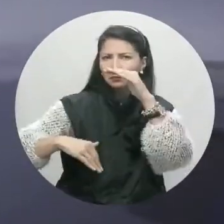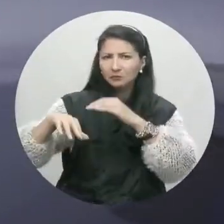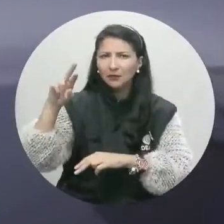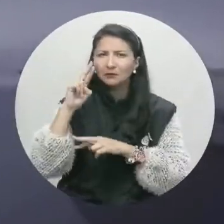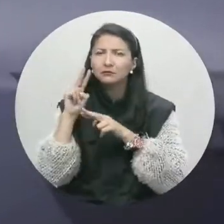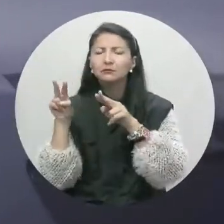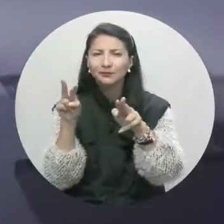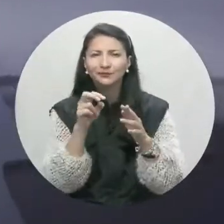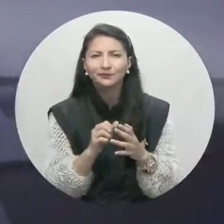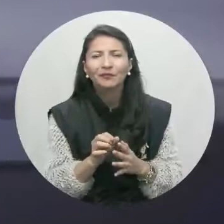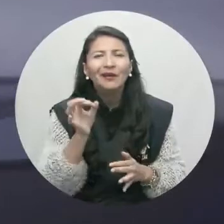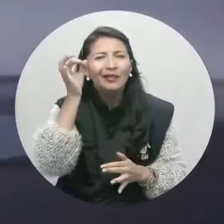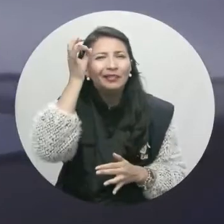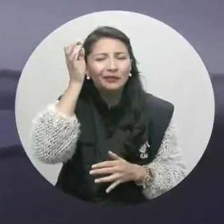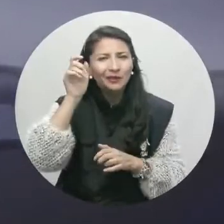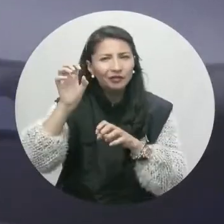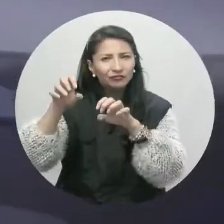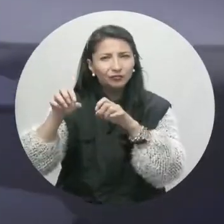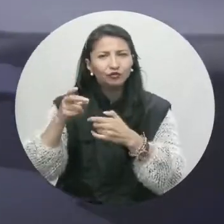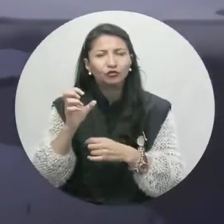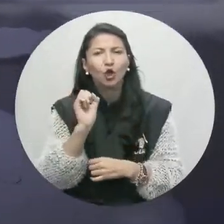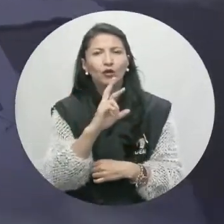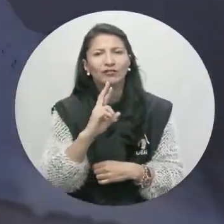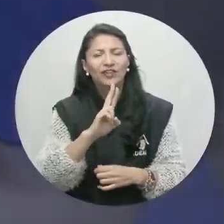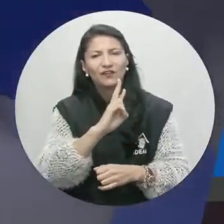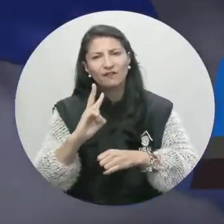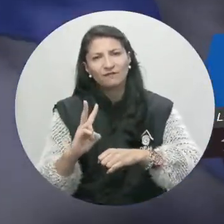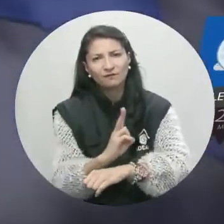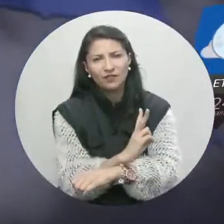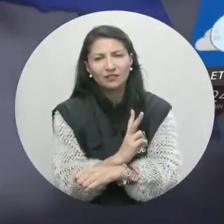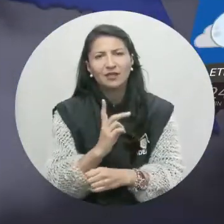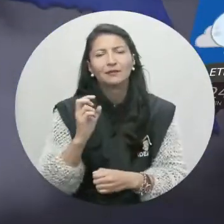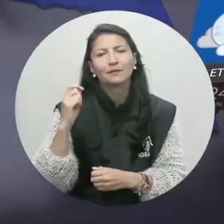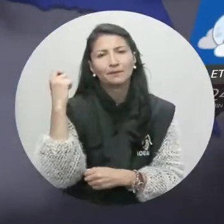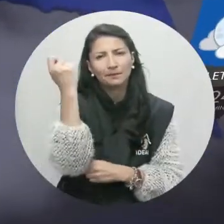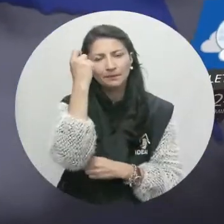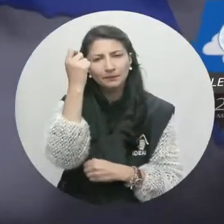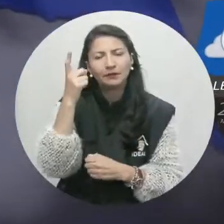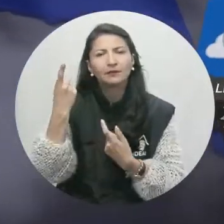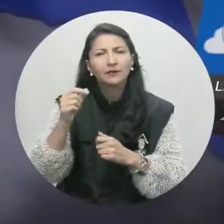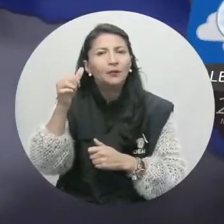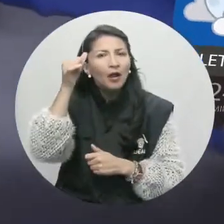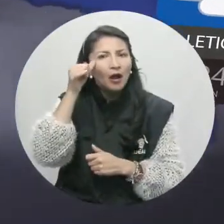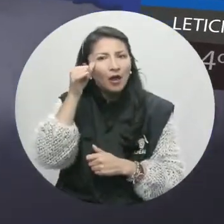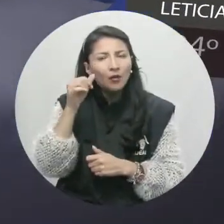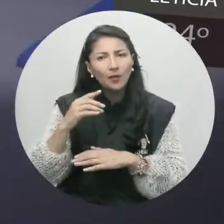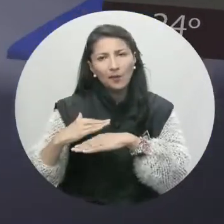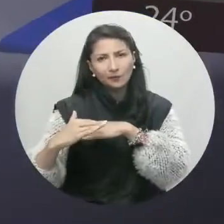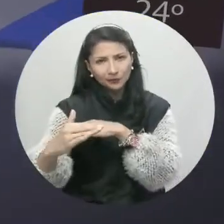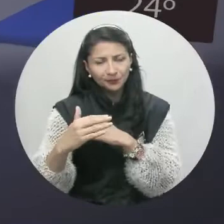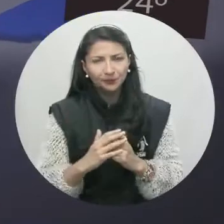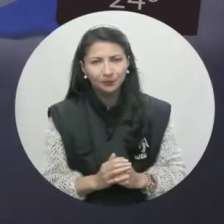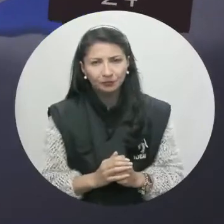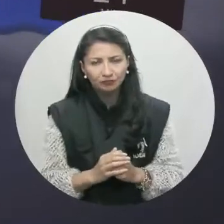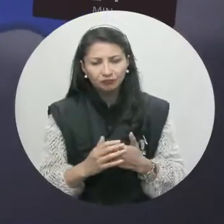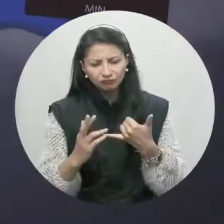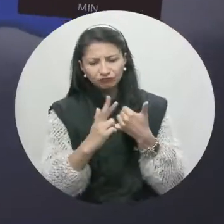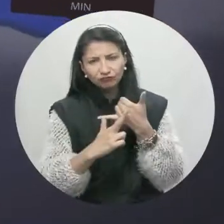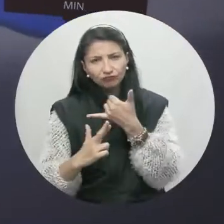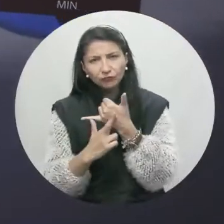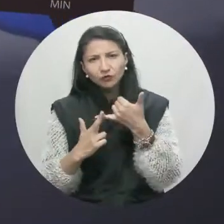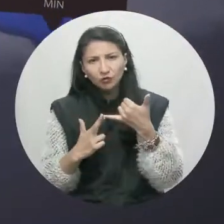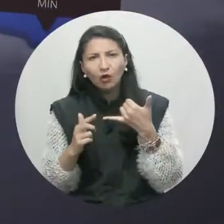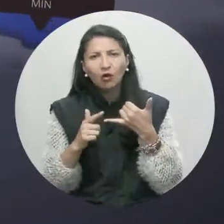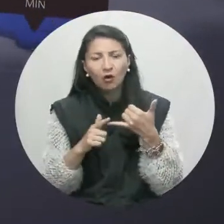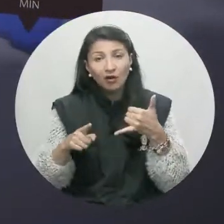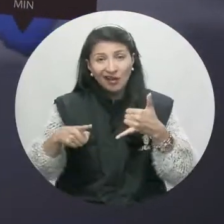centro de la región, con excepción de zonas del oriente de Vichada, sur de Meta y en el piedemonte del Arauca. Hacia el sur del territorio, en nuestros